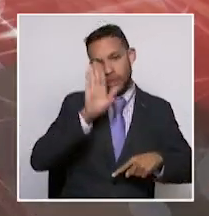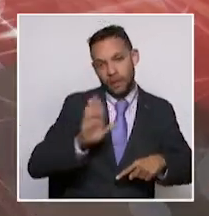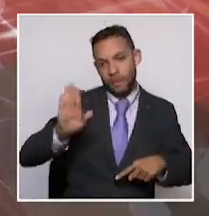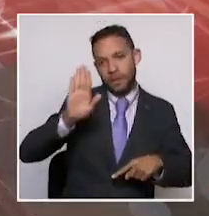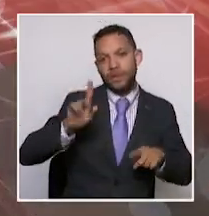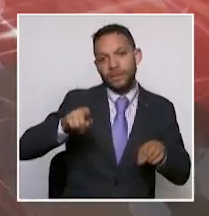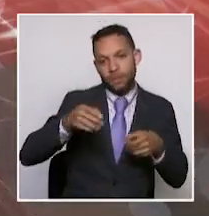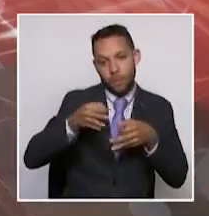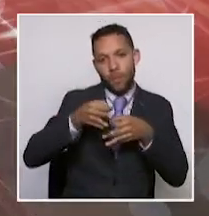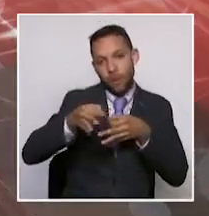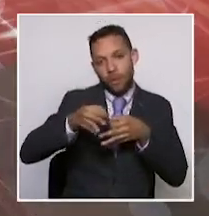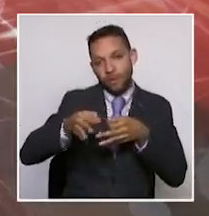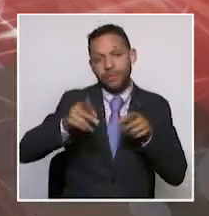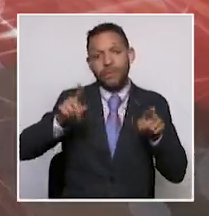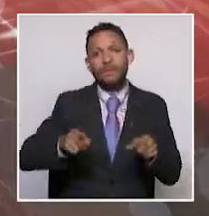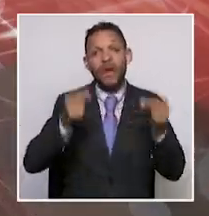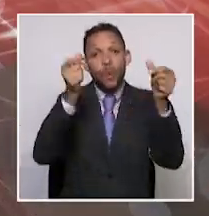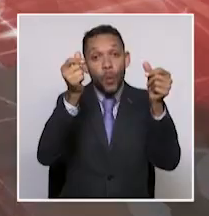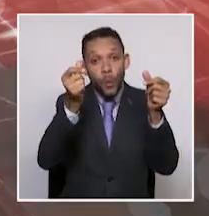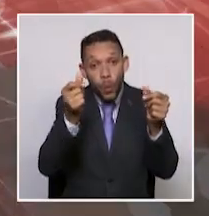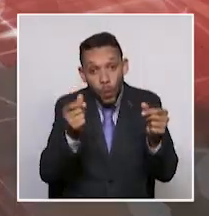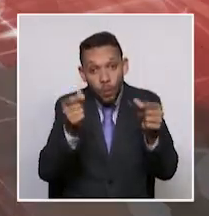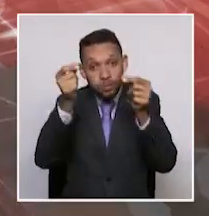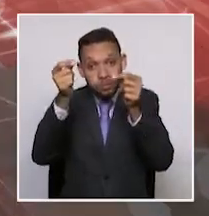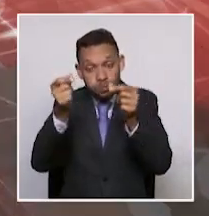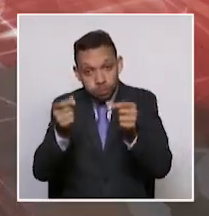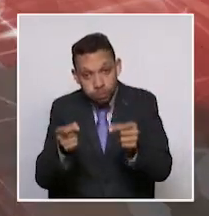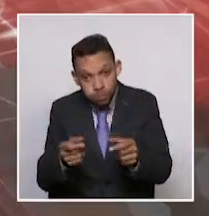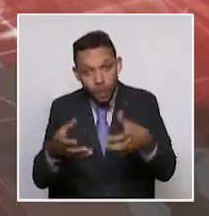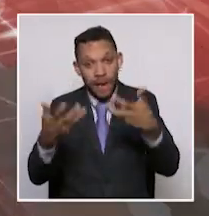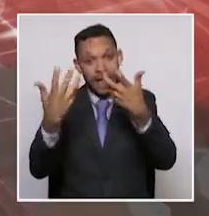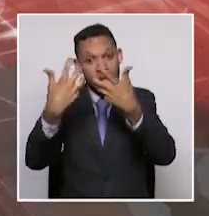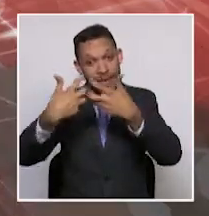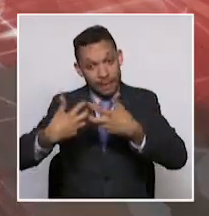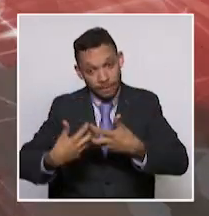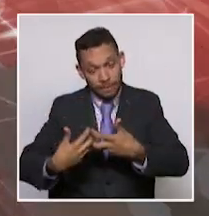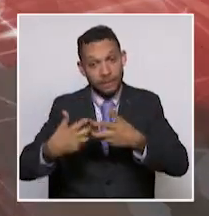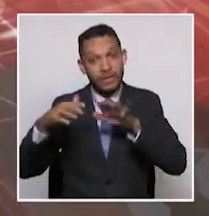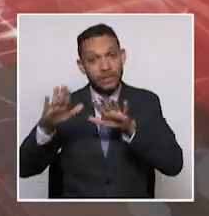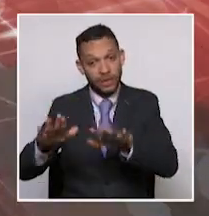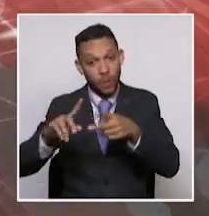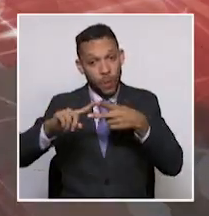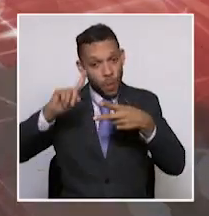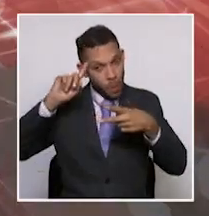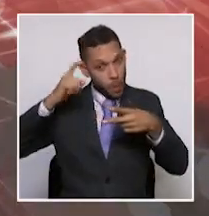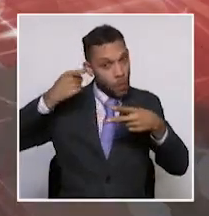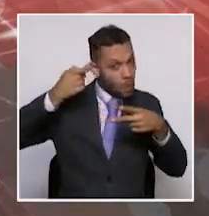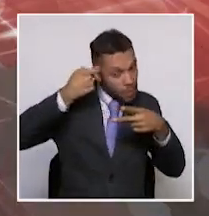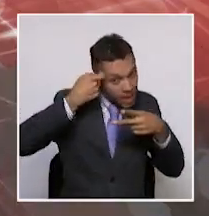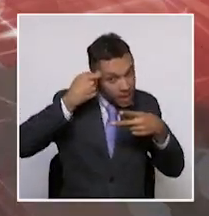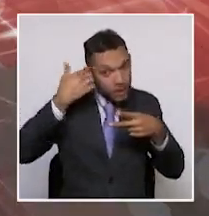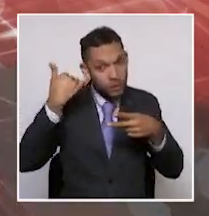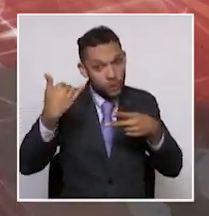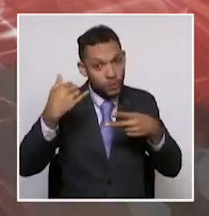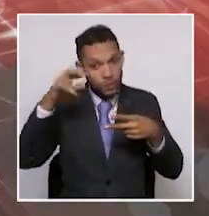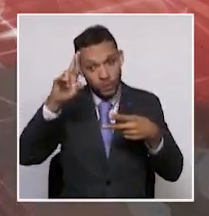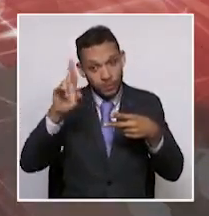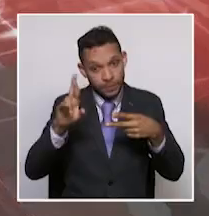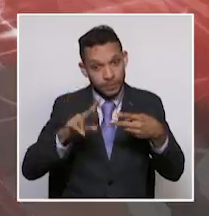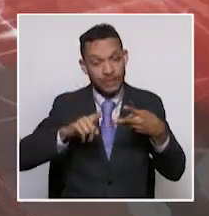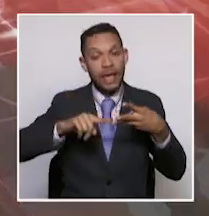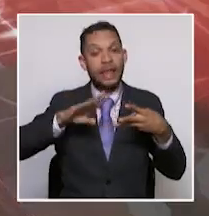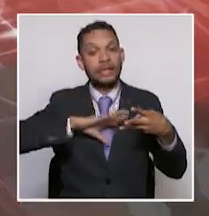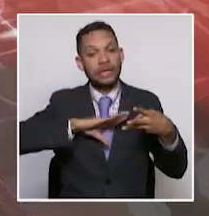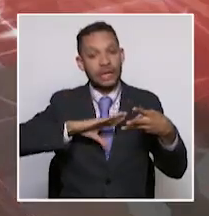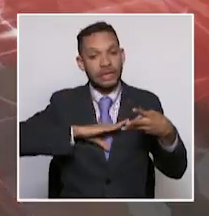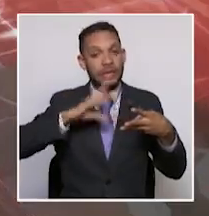en noticias económicas les contamos que la Agencia Nacional de Empleo, la Gobernación de Risaralda y la Alcaldía de Pereira suscribieron